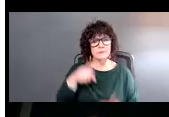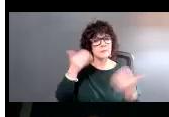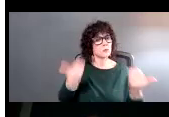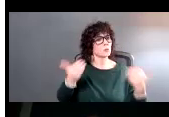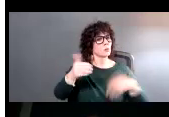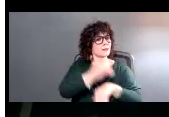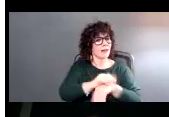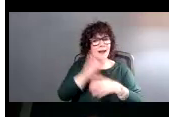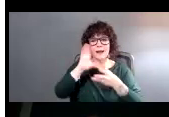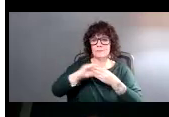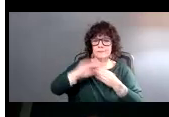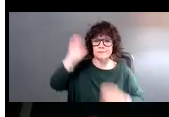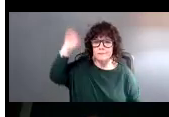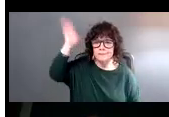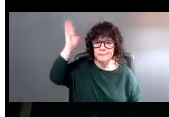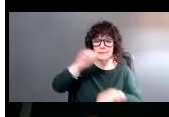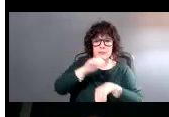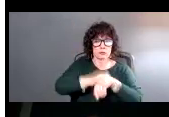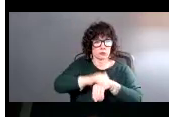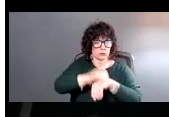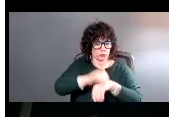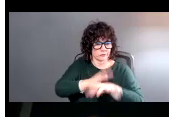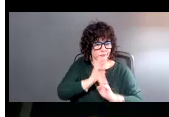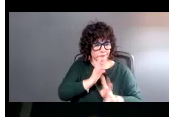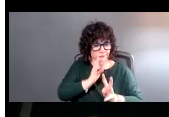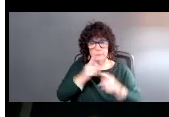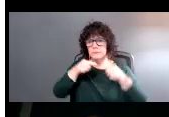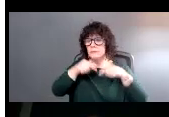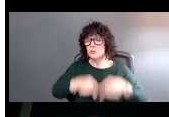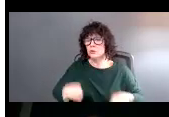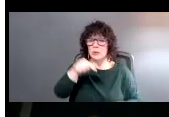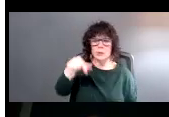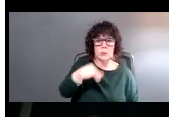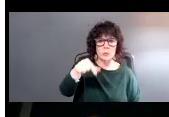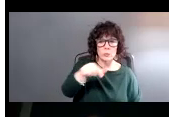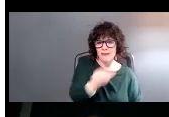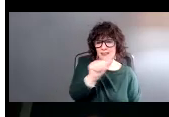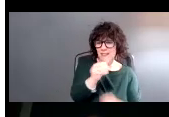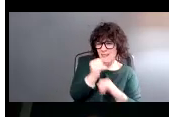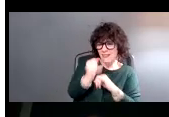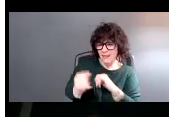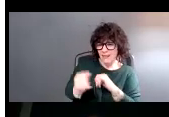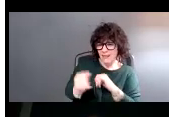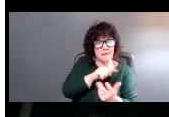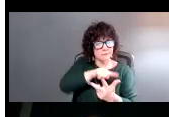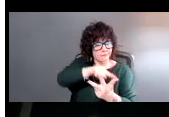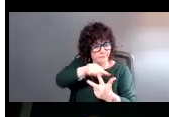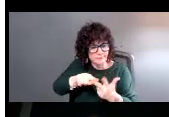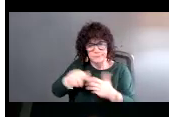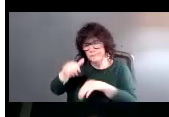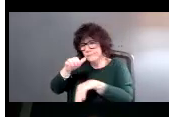English, Spanish, and ASL. For people who prefer to listen in Spanish or English, they'll be able to select their language